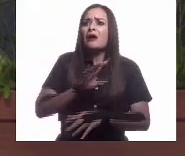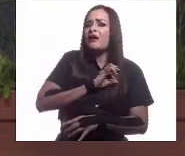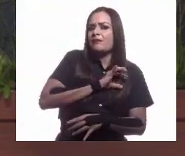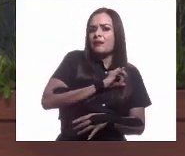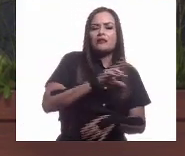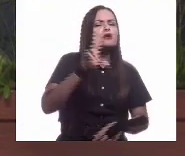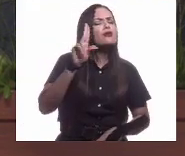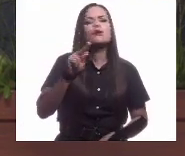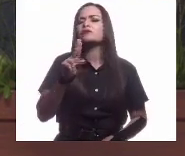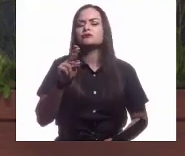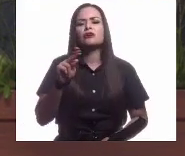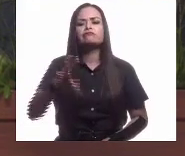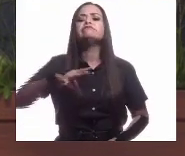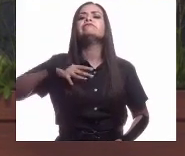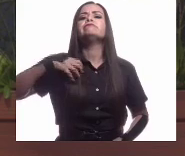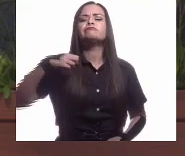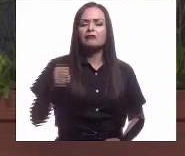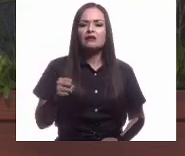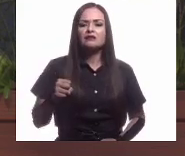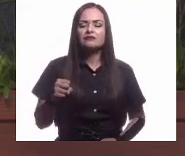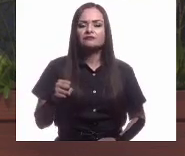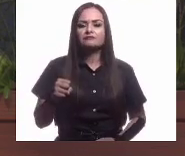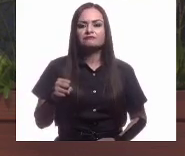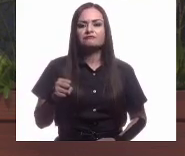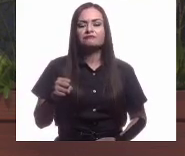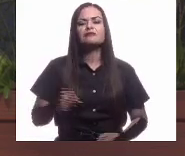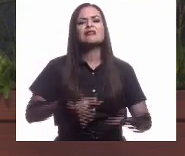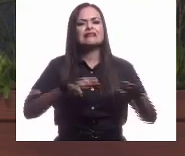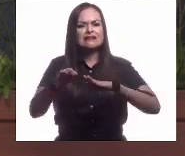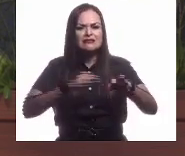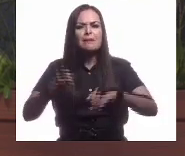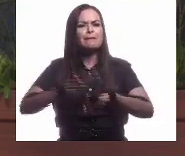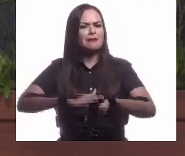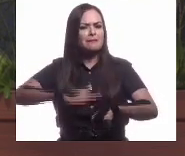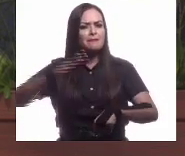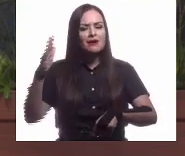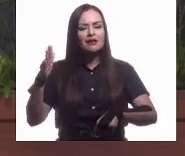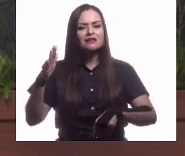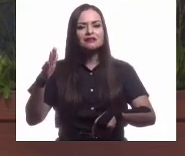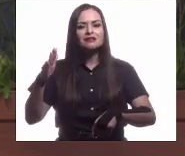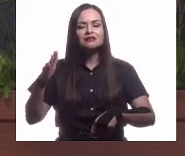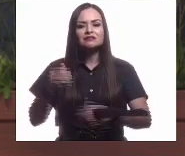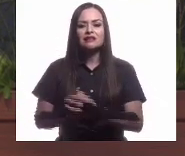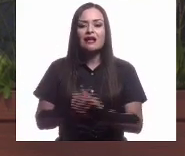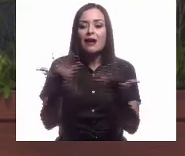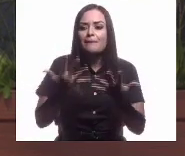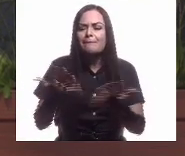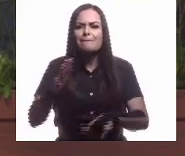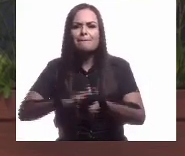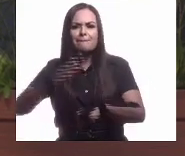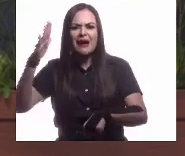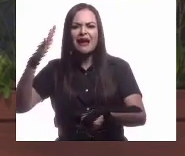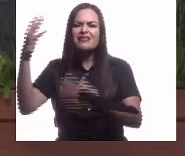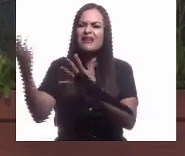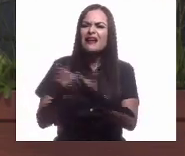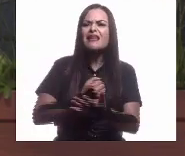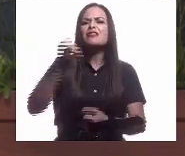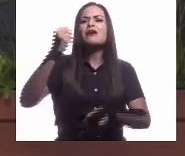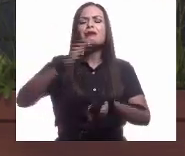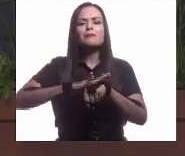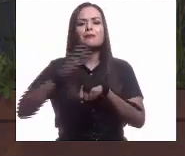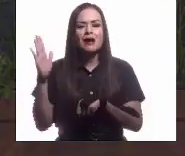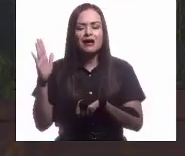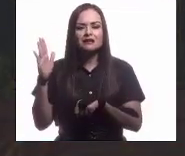miedo. Despejaremos desde aquí la incertidumbre. Trabajaremos más, produciremos más. Venceremos a la